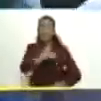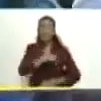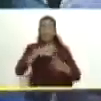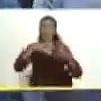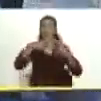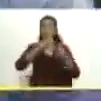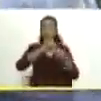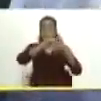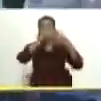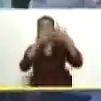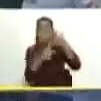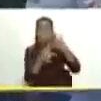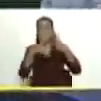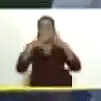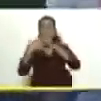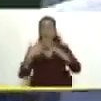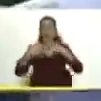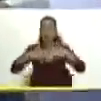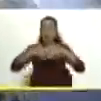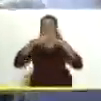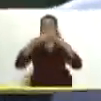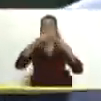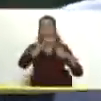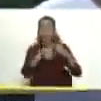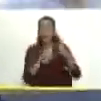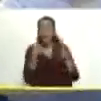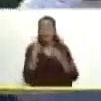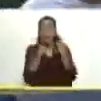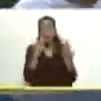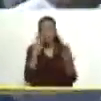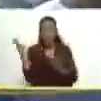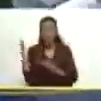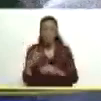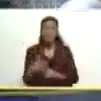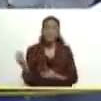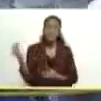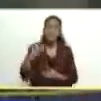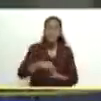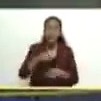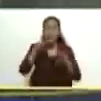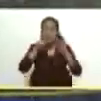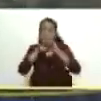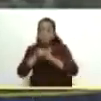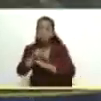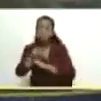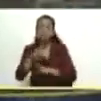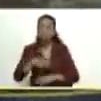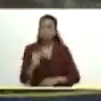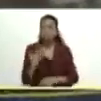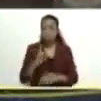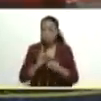Barrio Tricolor. Saludos por allá. Saludos por allá. No, por aquí también, Kepo.